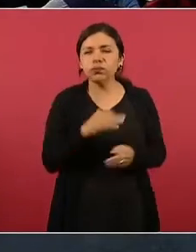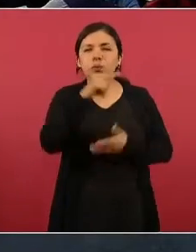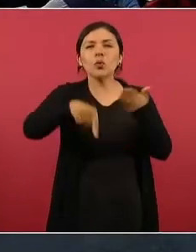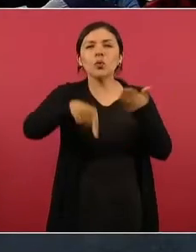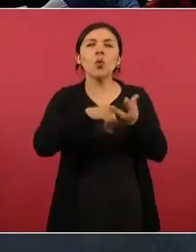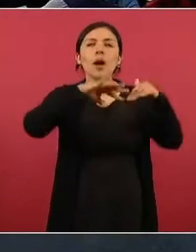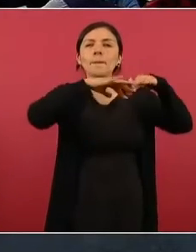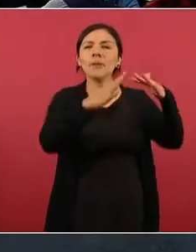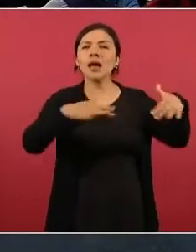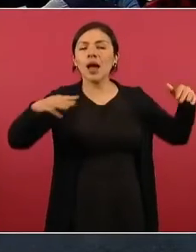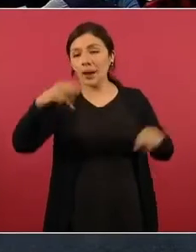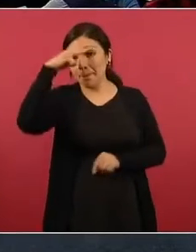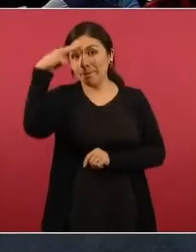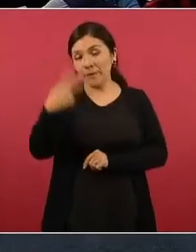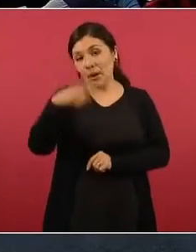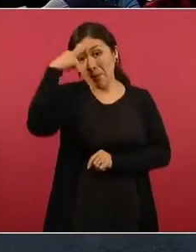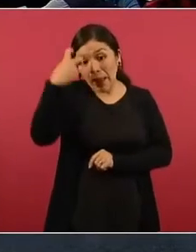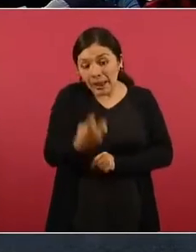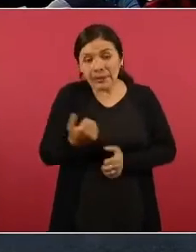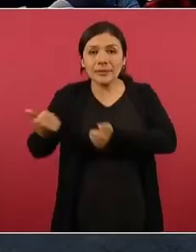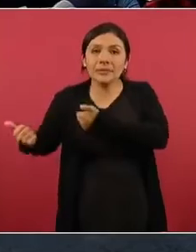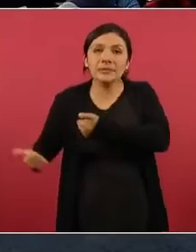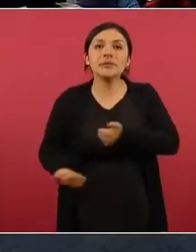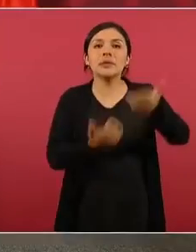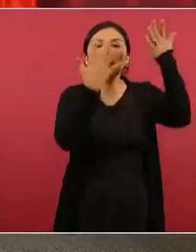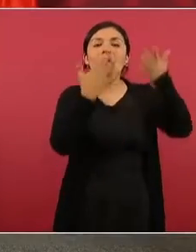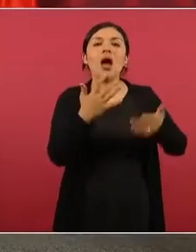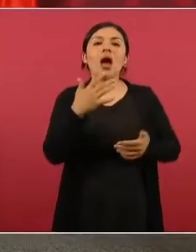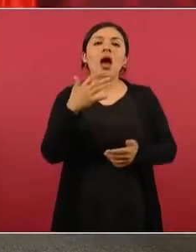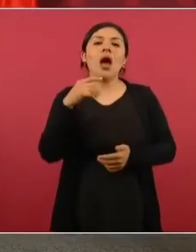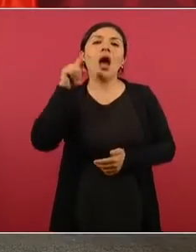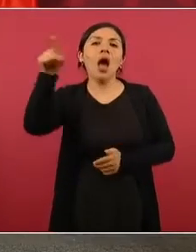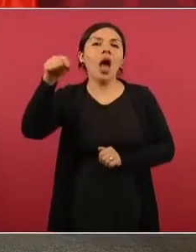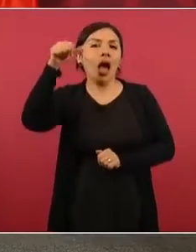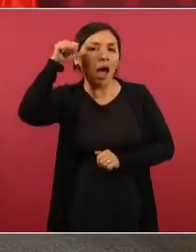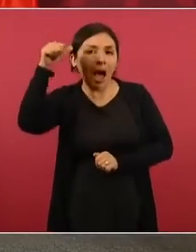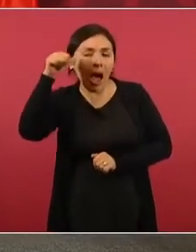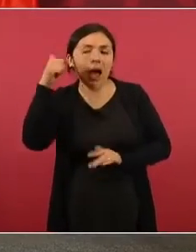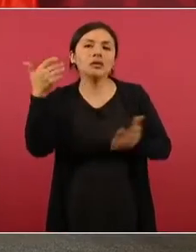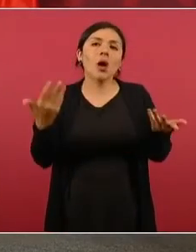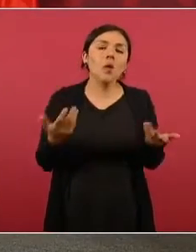de México para mandarlo a Asia o a Europa.